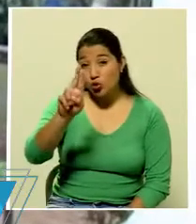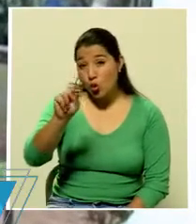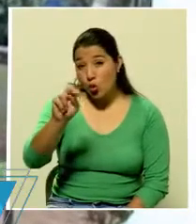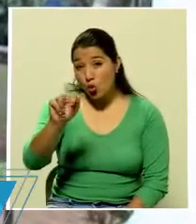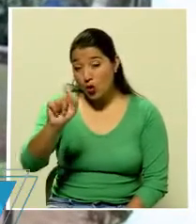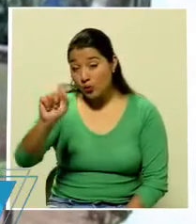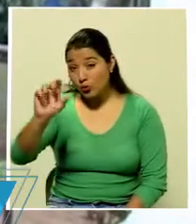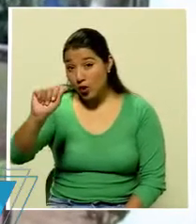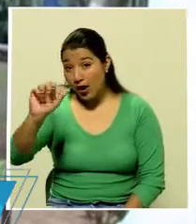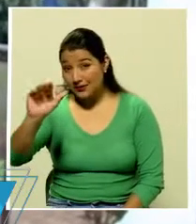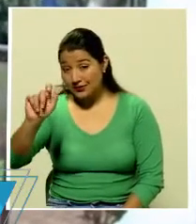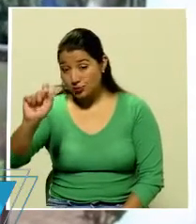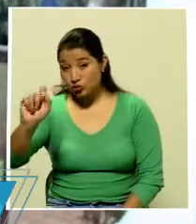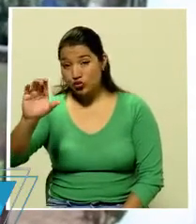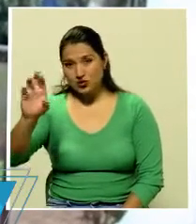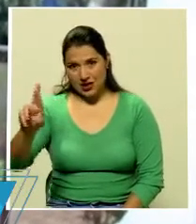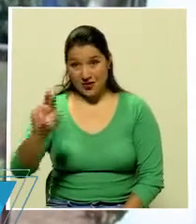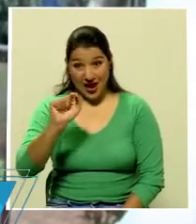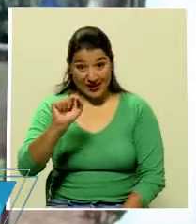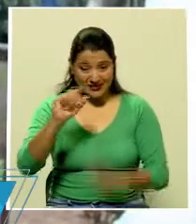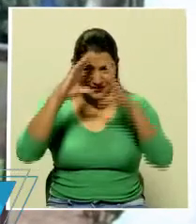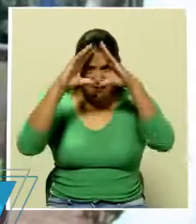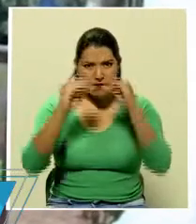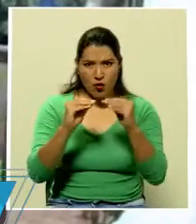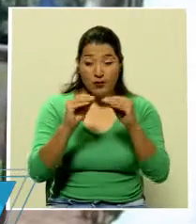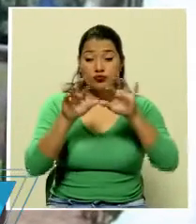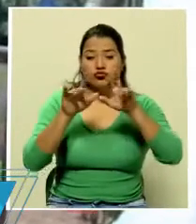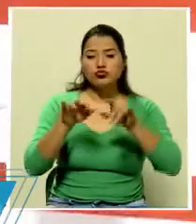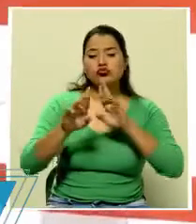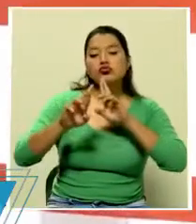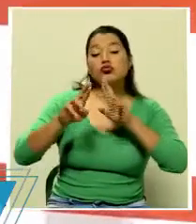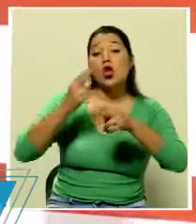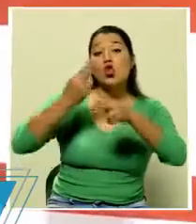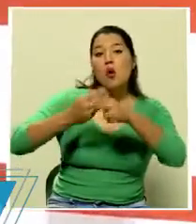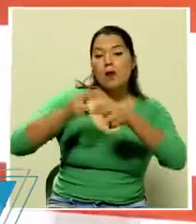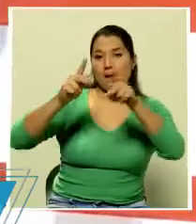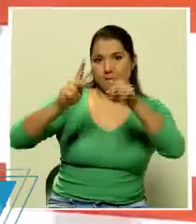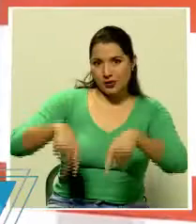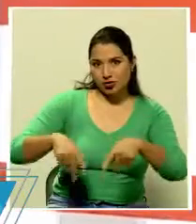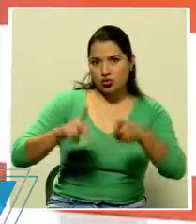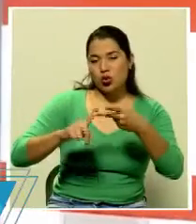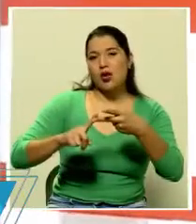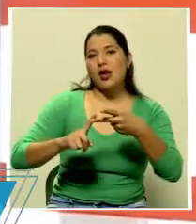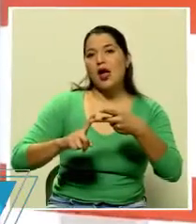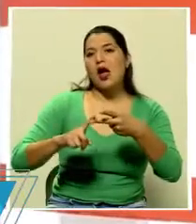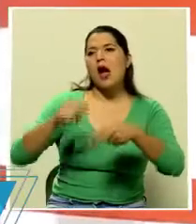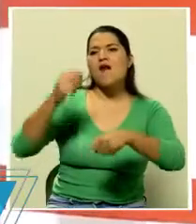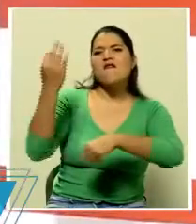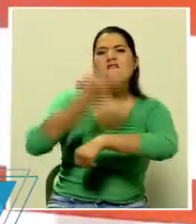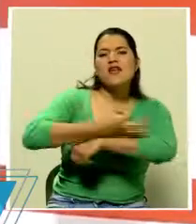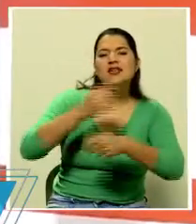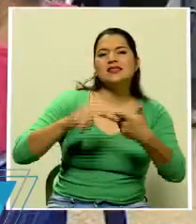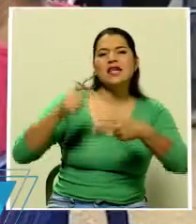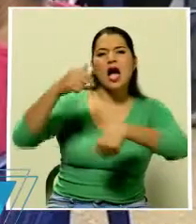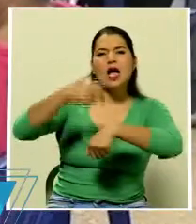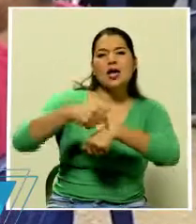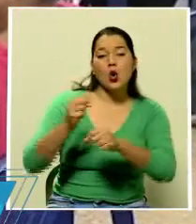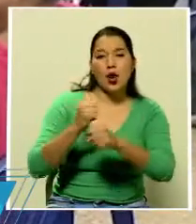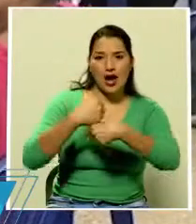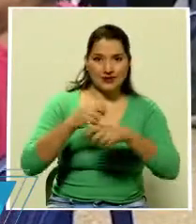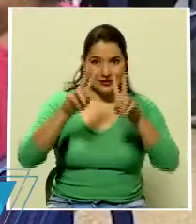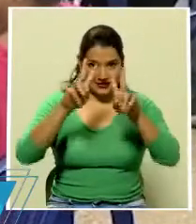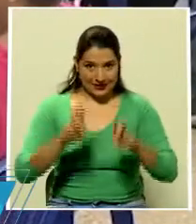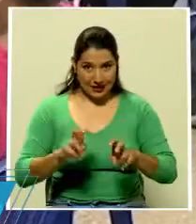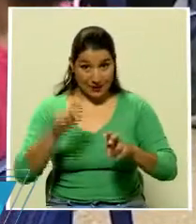www.registro.una.ac.cr. Dicha información incluye el nombre de la persona inscrita, fecha, hora y lugar donde se realizará el examen. Este